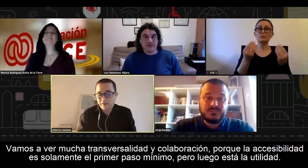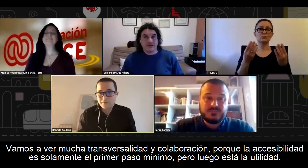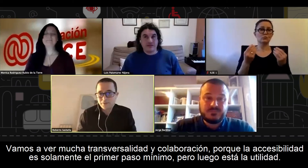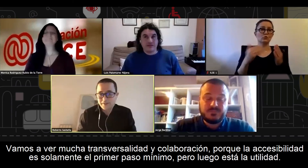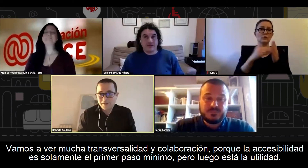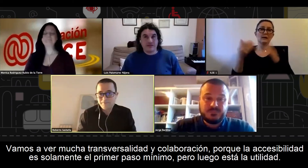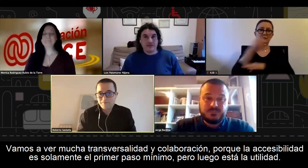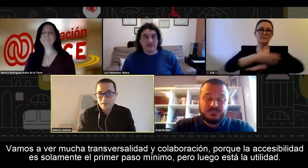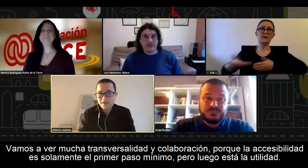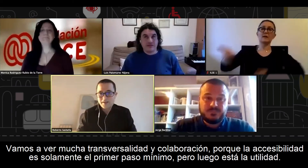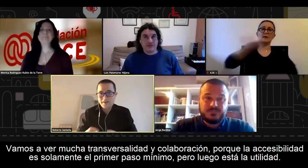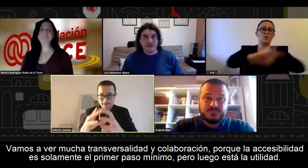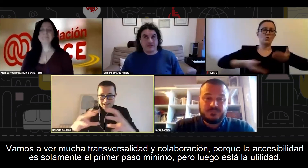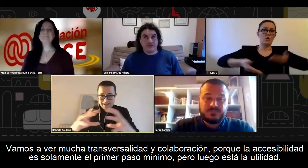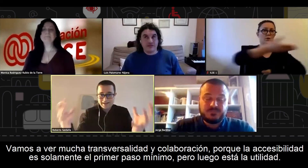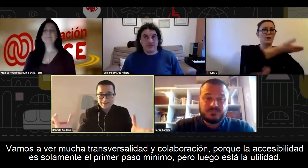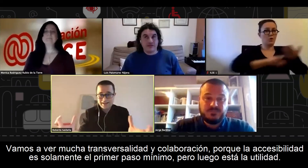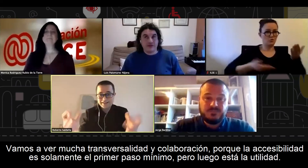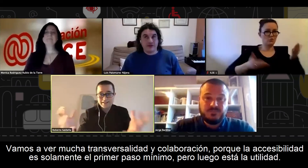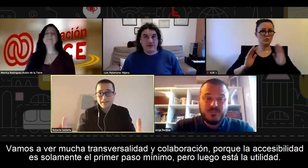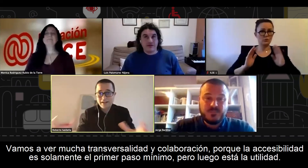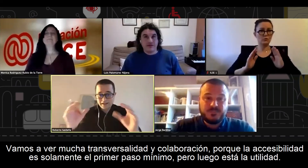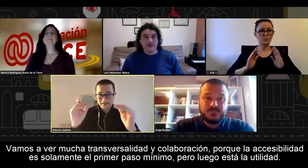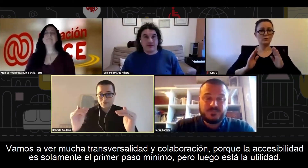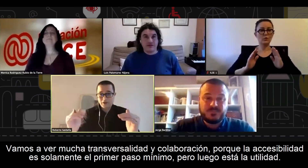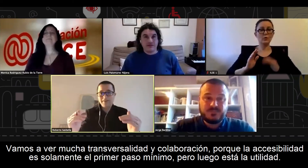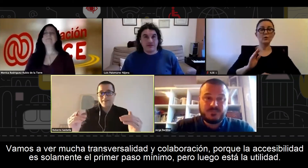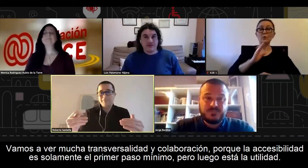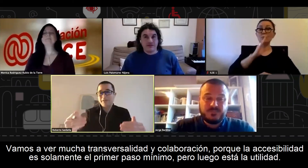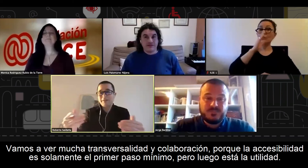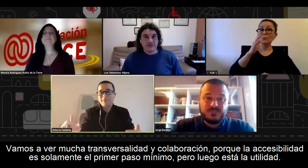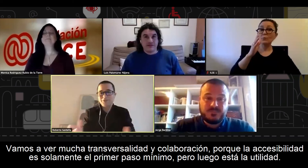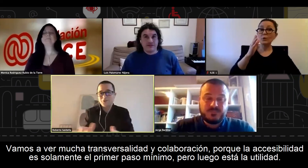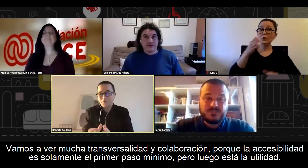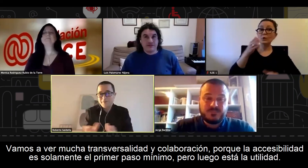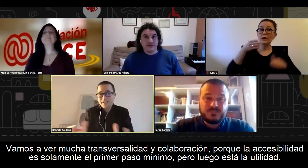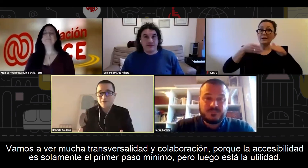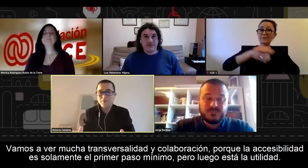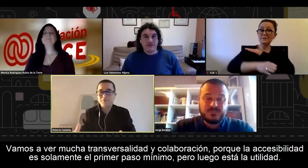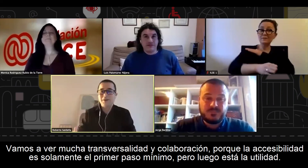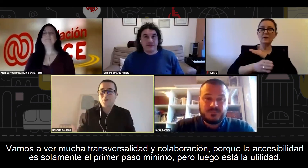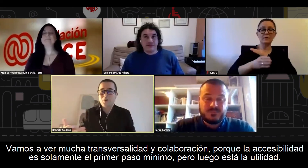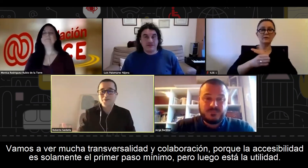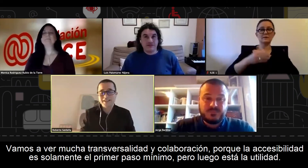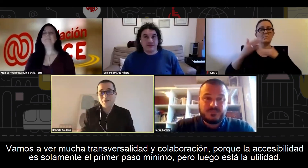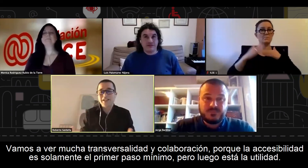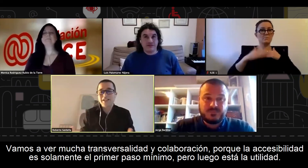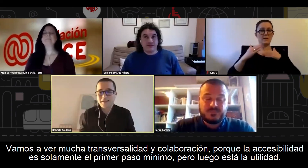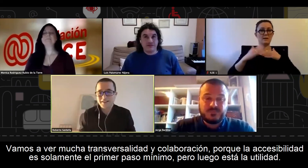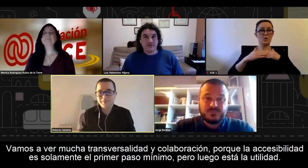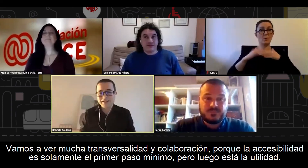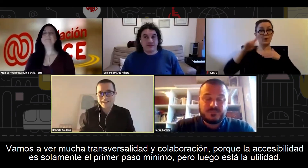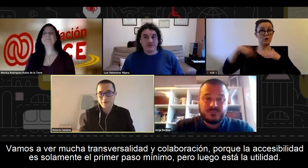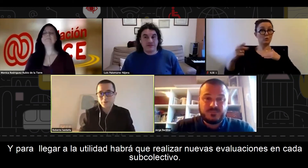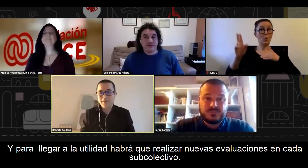colaboración, porque la accesibilidad es solamente el primer paso mínimo, pero luego está la utilidad, y